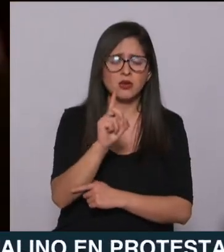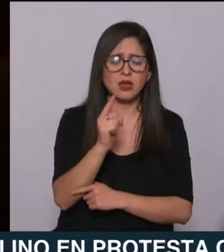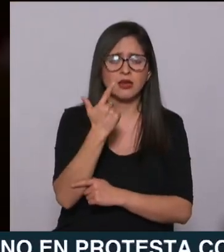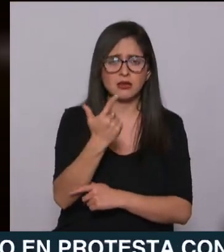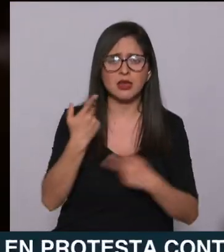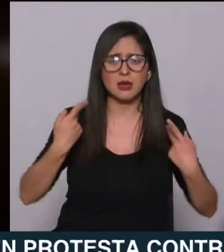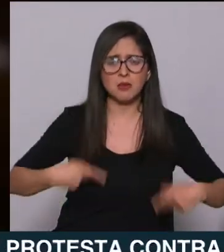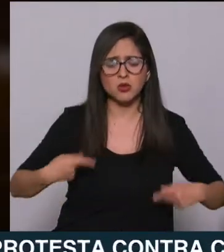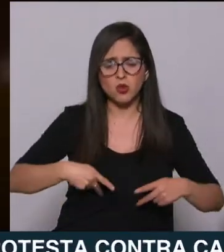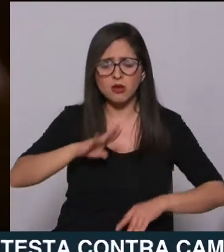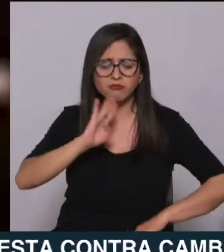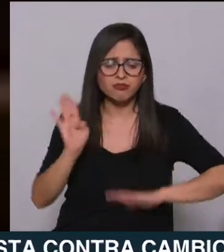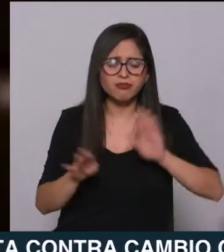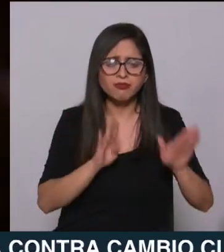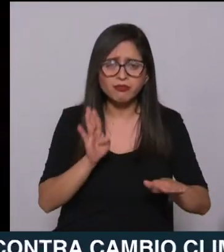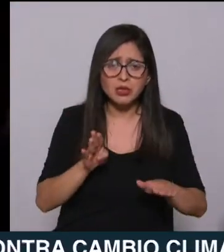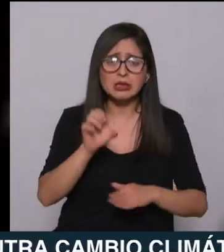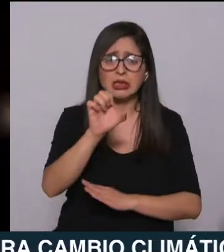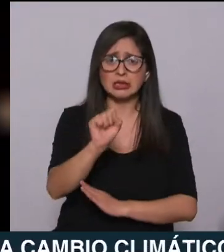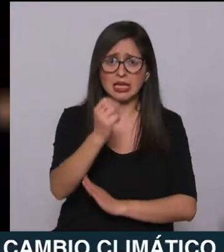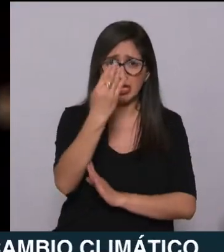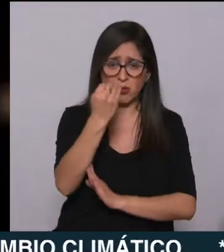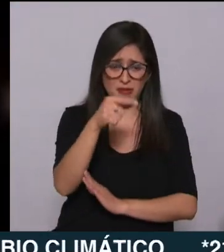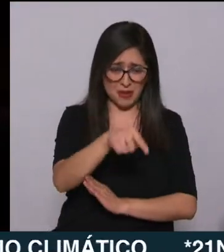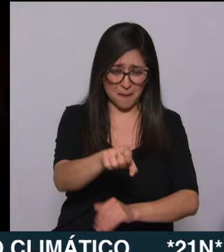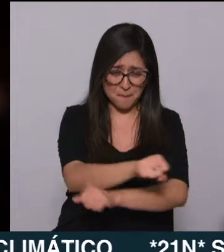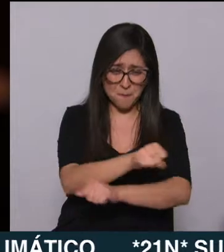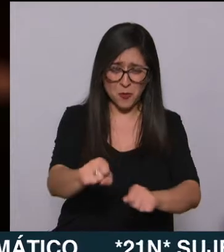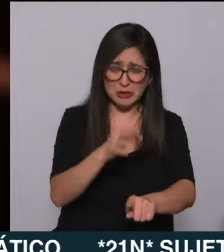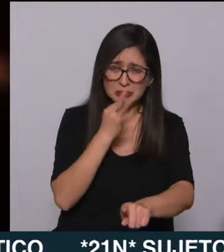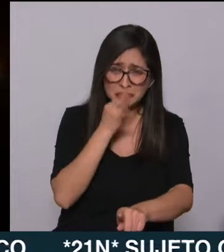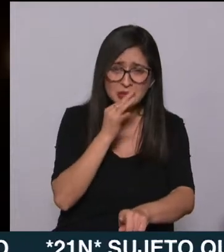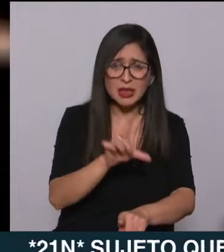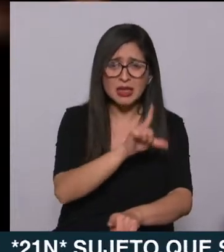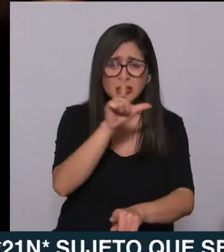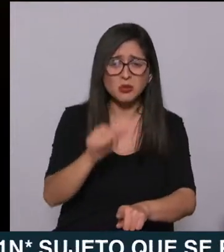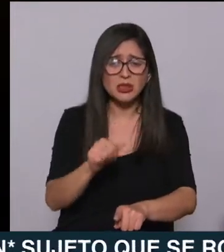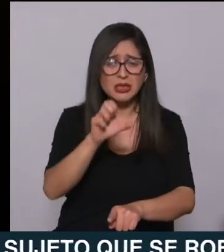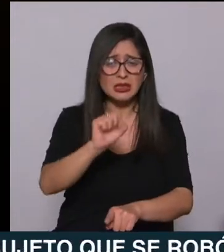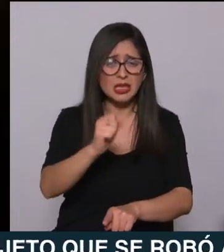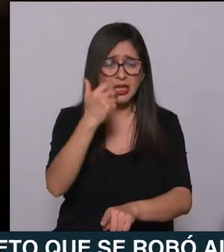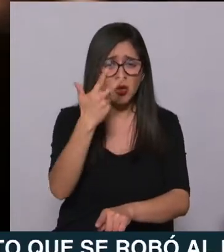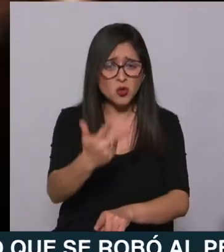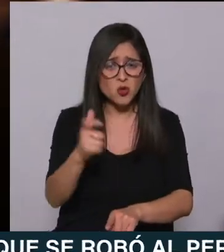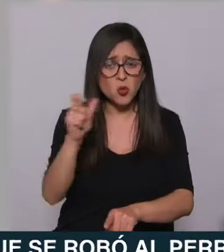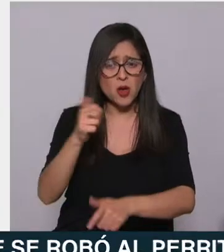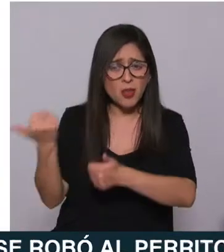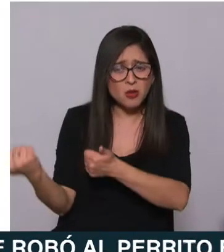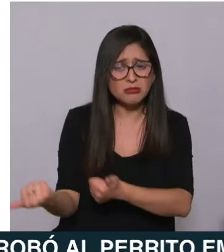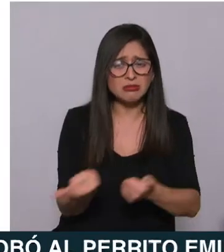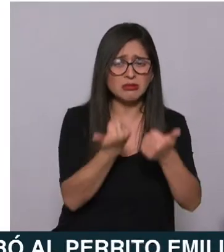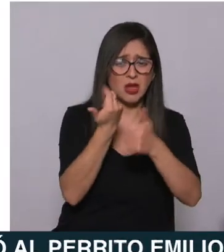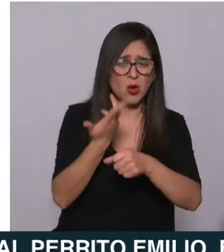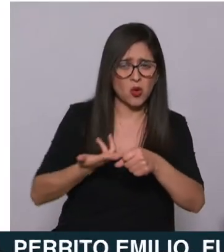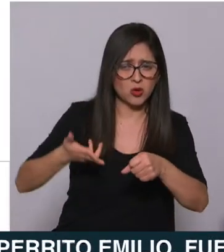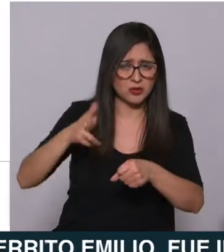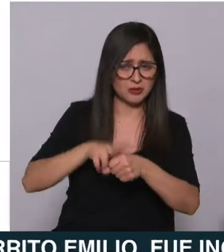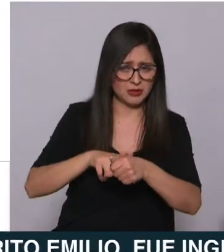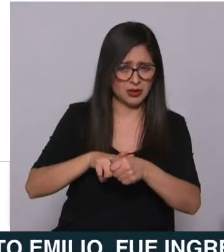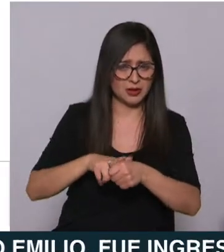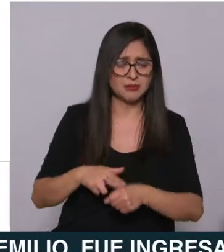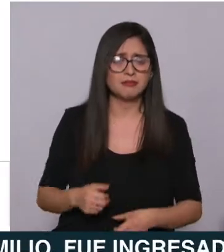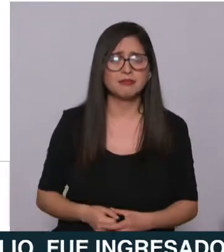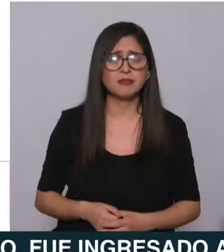personas fallecidas, 69 al momento de la explosión y 68 más en hospitales. Aquí vemos que